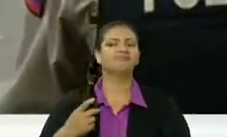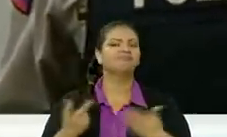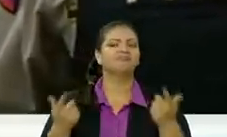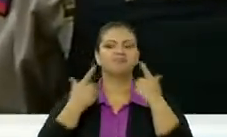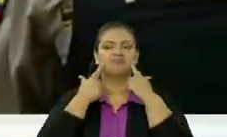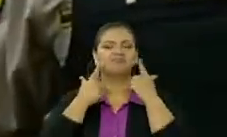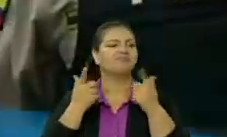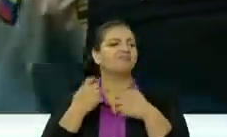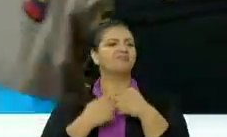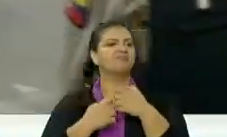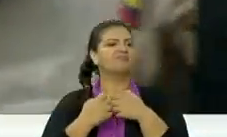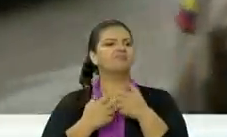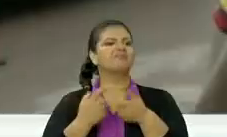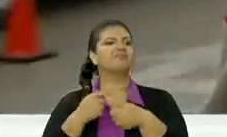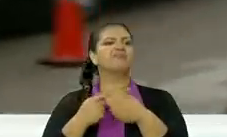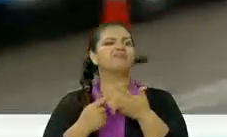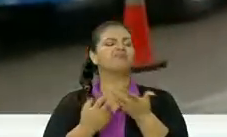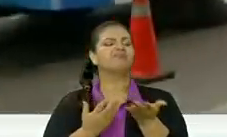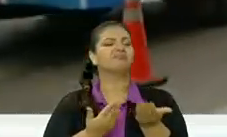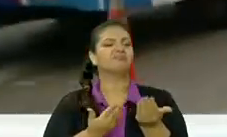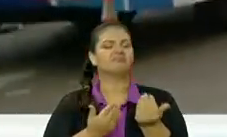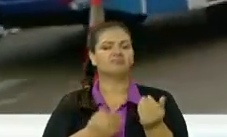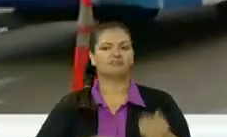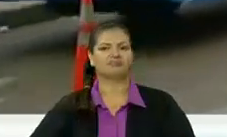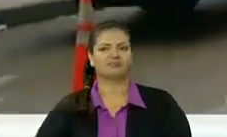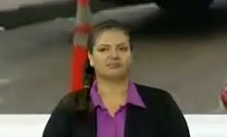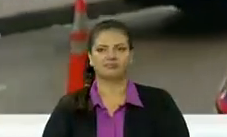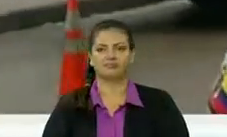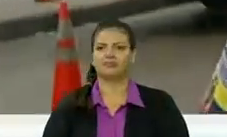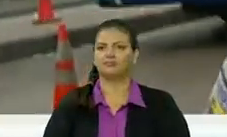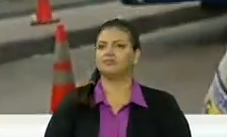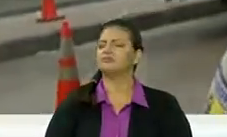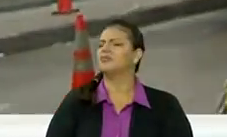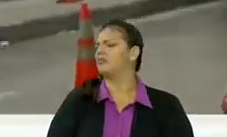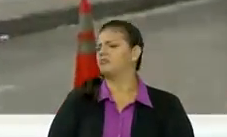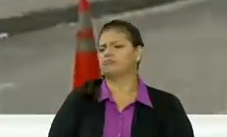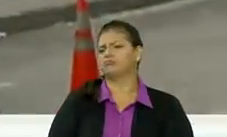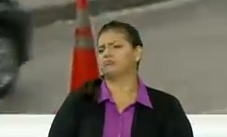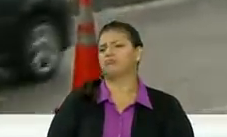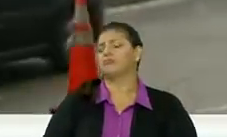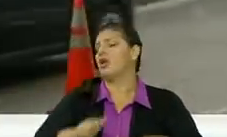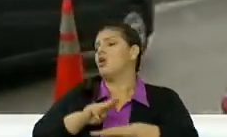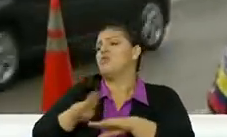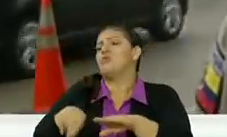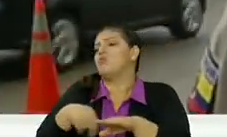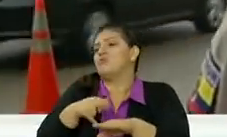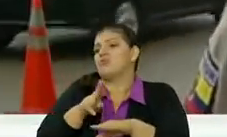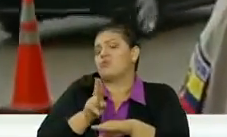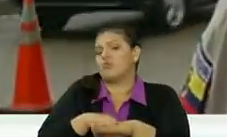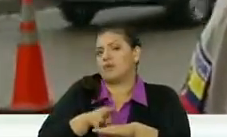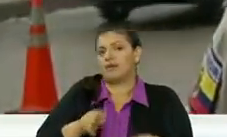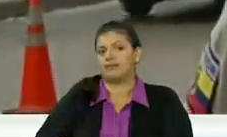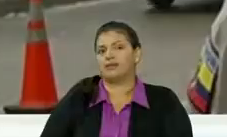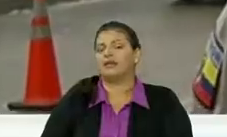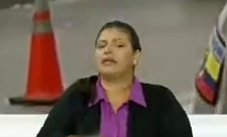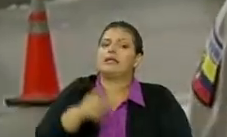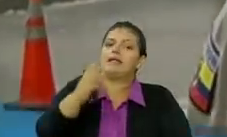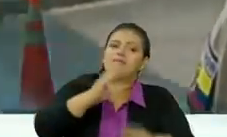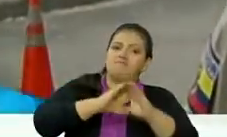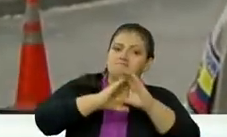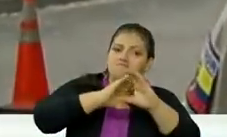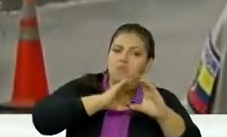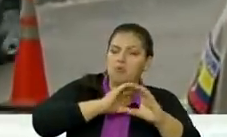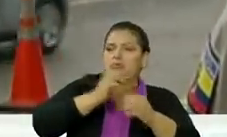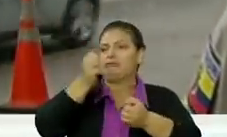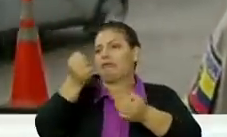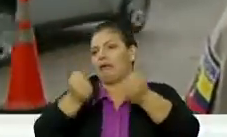control? Bueno, hasta el momento se está relevando con normalidad el registro a vehículos, motos,